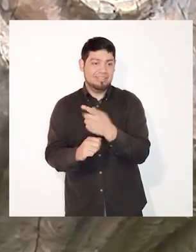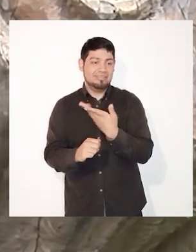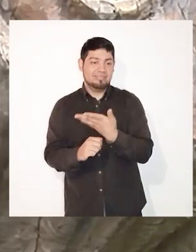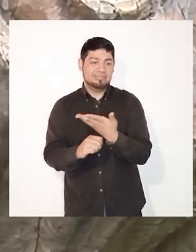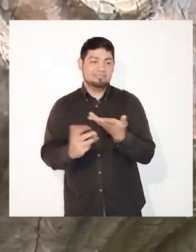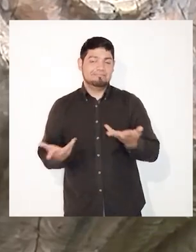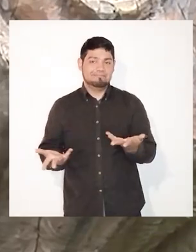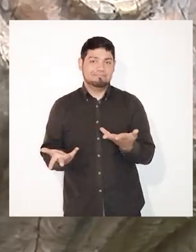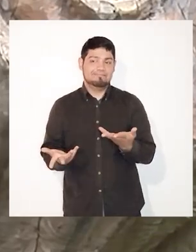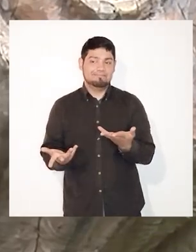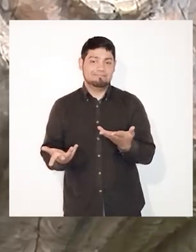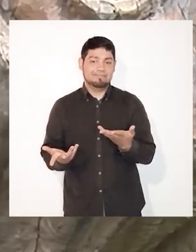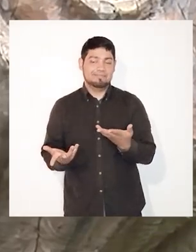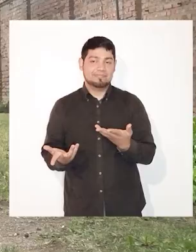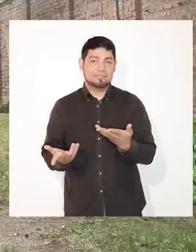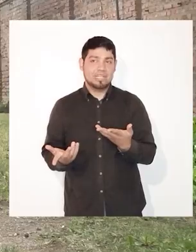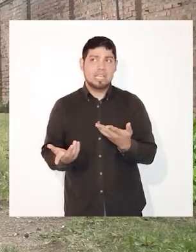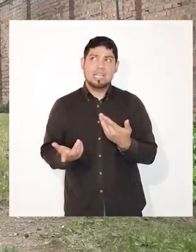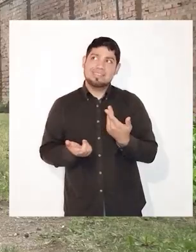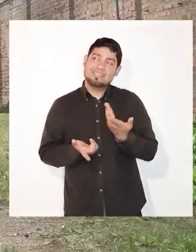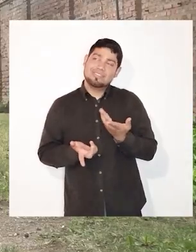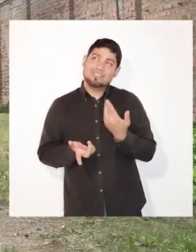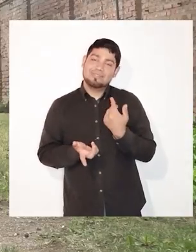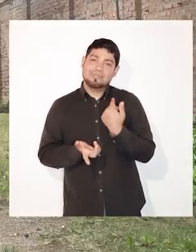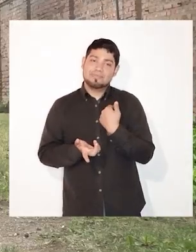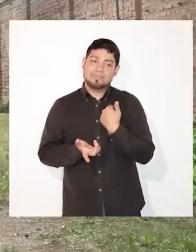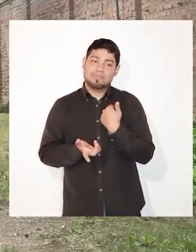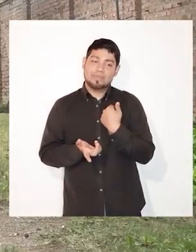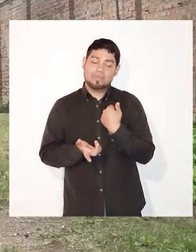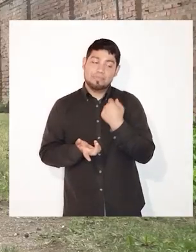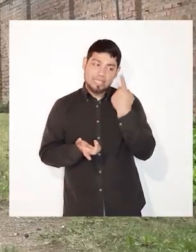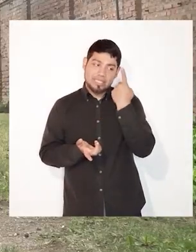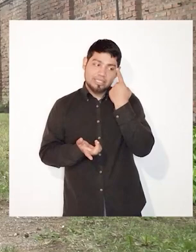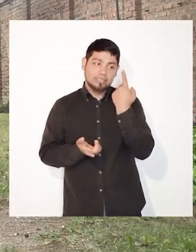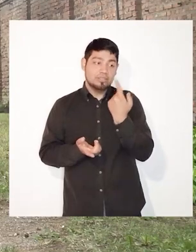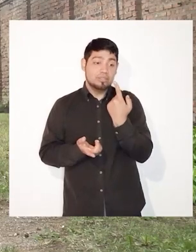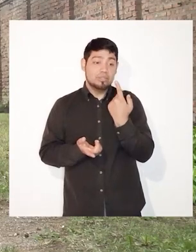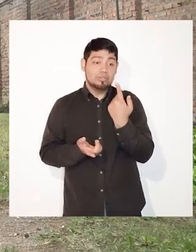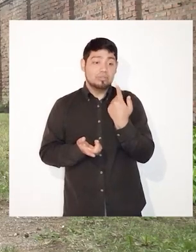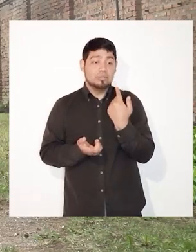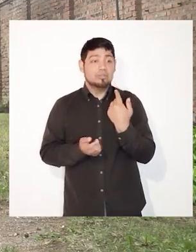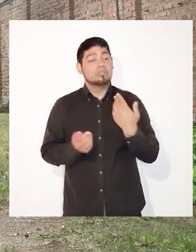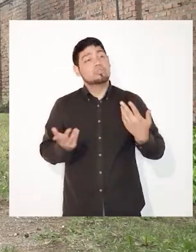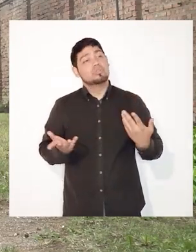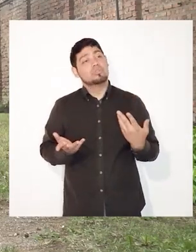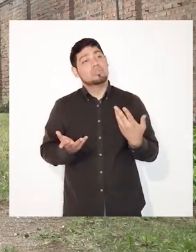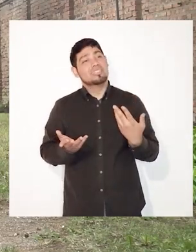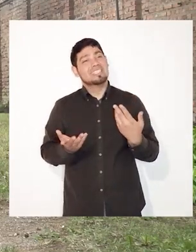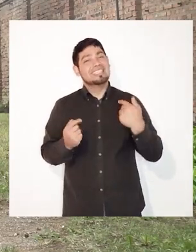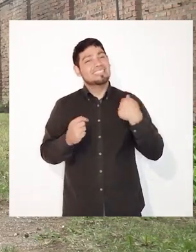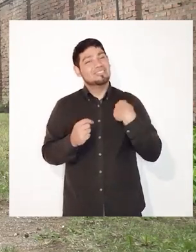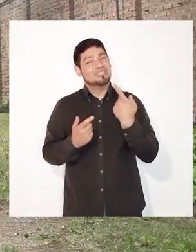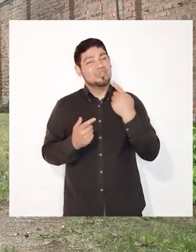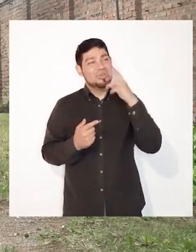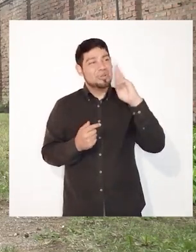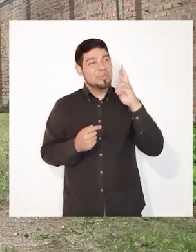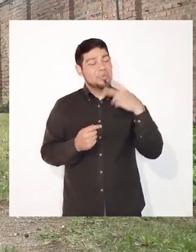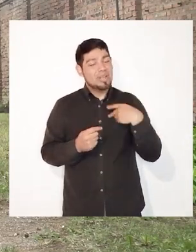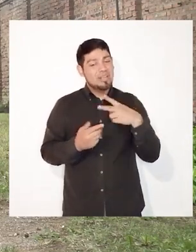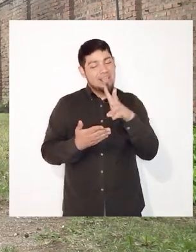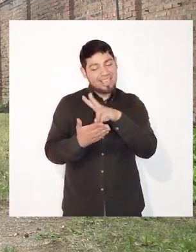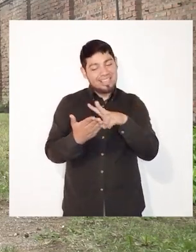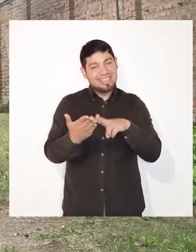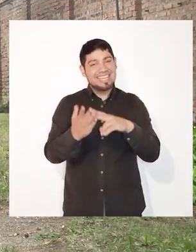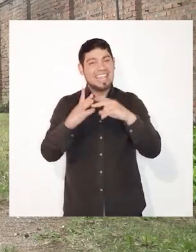la primera profesional de la familia y yo creo que la forma en la que me inicié en la lectura como no lectora fue a través de los cómics.